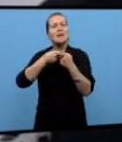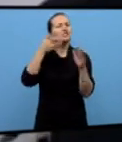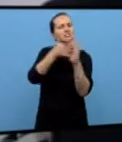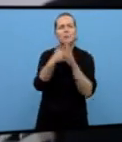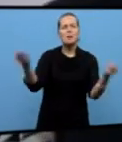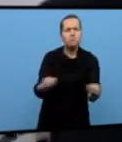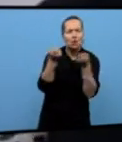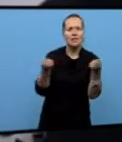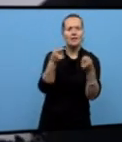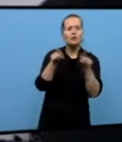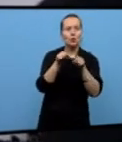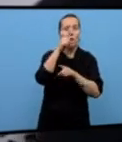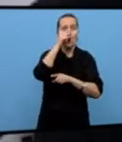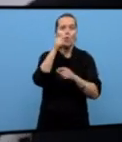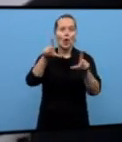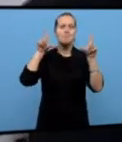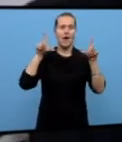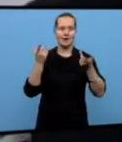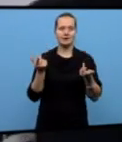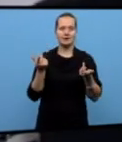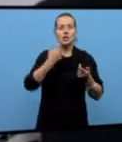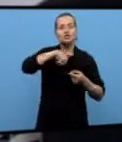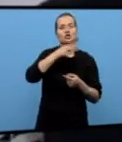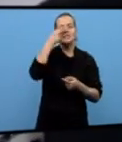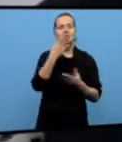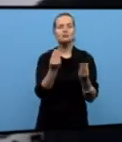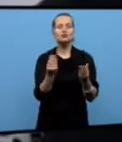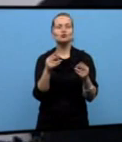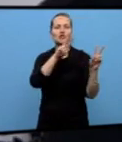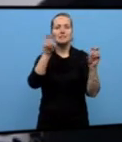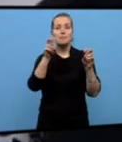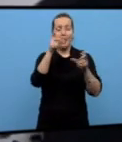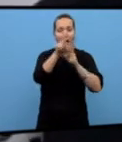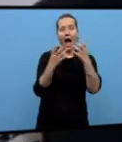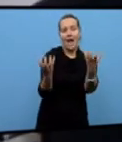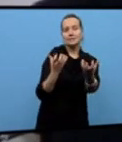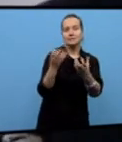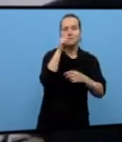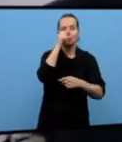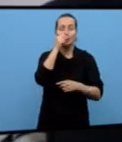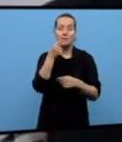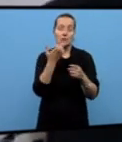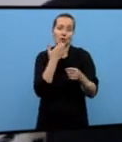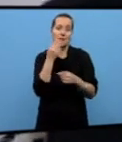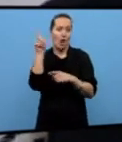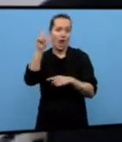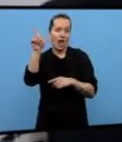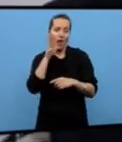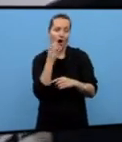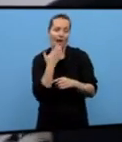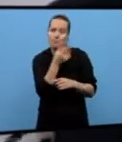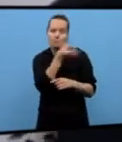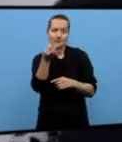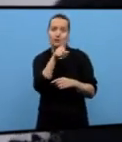o que haxa de Lugo. Tenemos moitísimo interés en que os artistas lucenses, neste caso Laura Pernás é un exemplo,